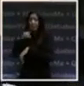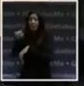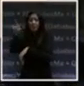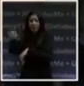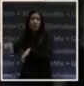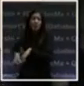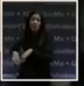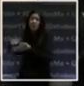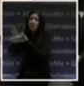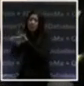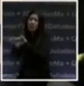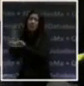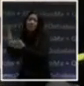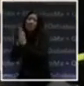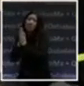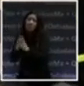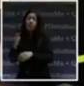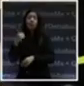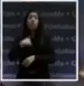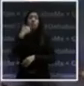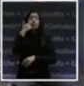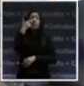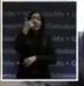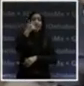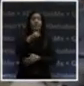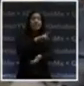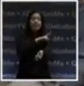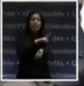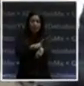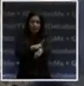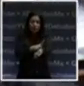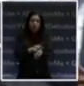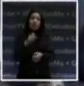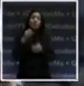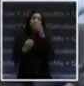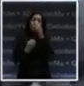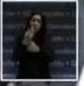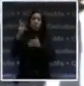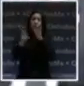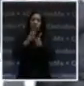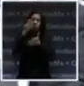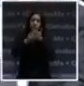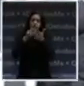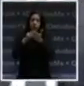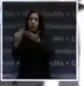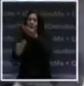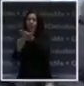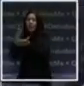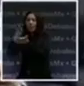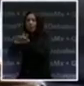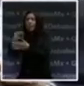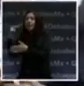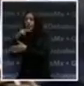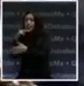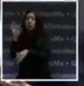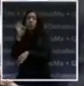Vamos a hacer que las 7 delegaciones nuevamente reciban trámites. Vamos a hacer módulos en las colonias para cuando haya